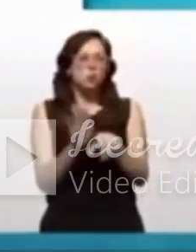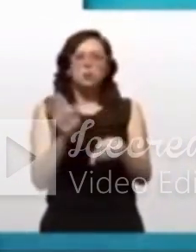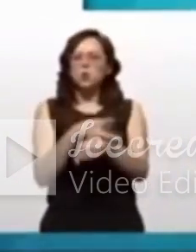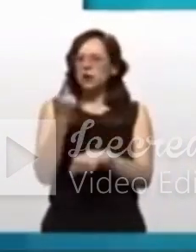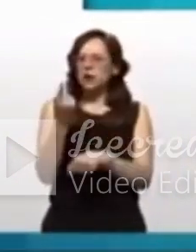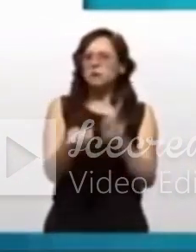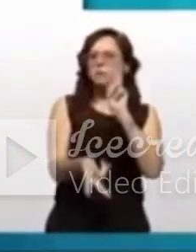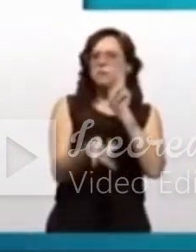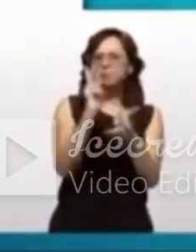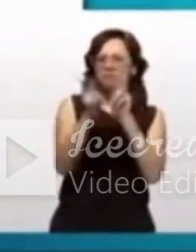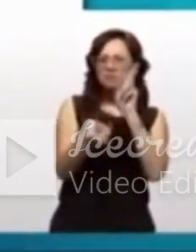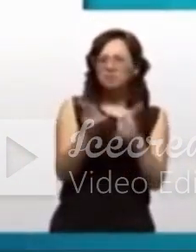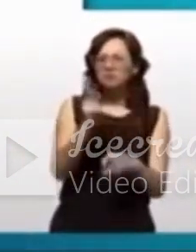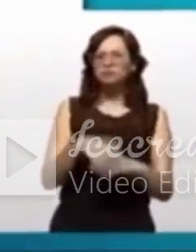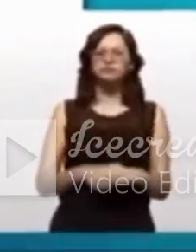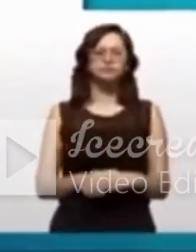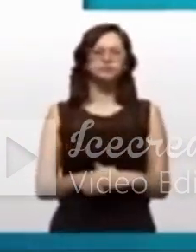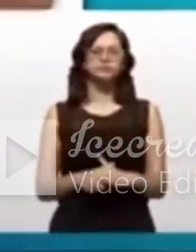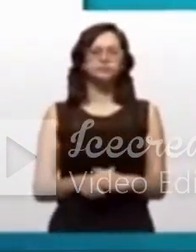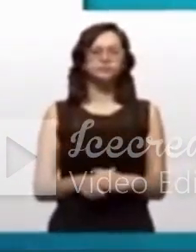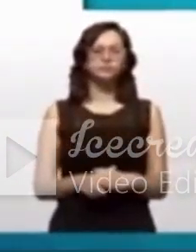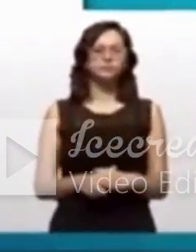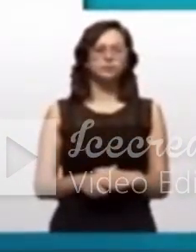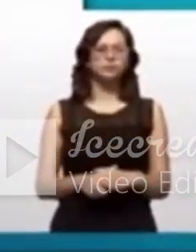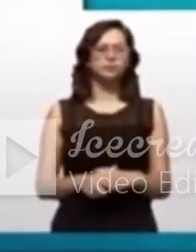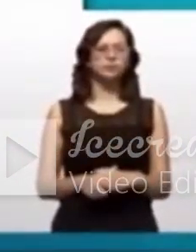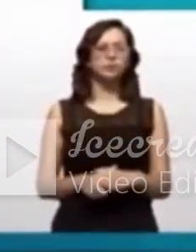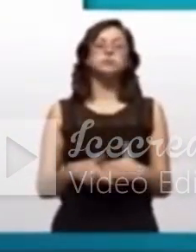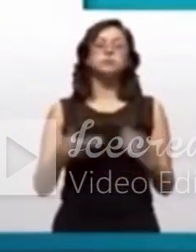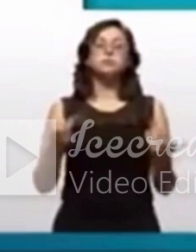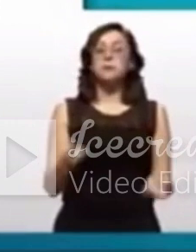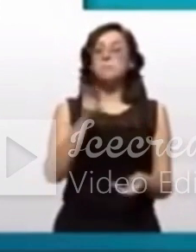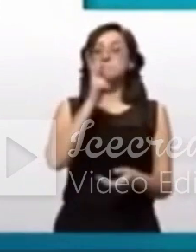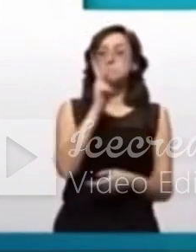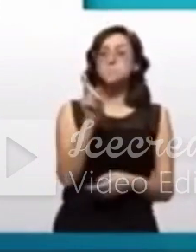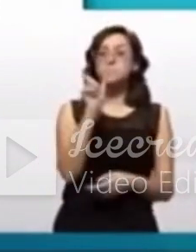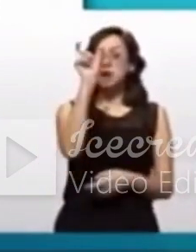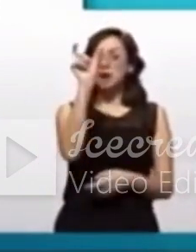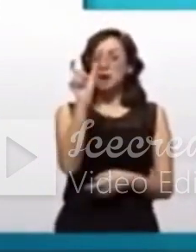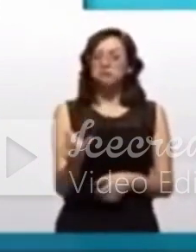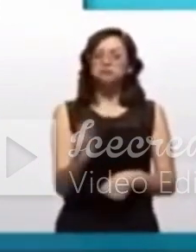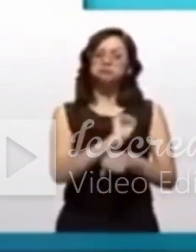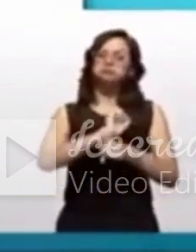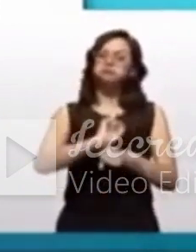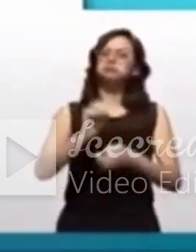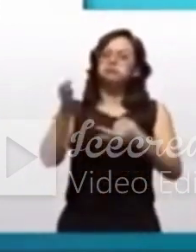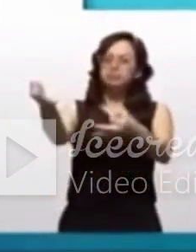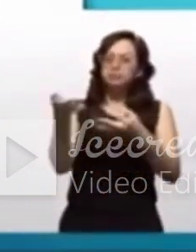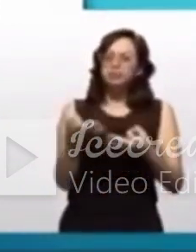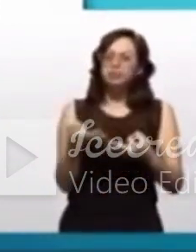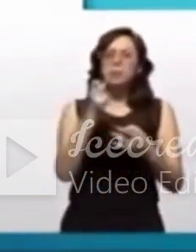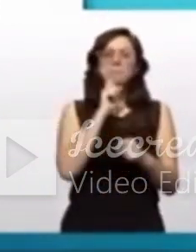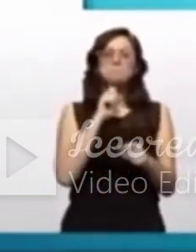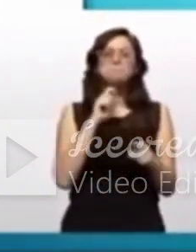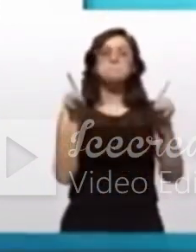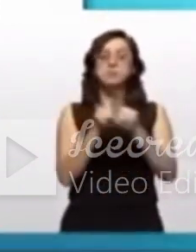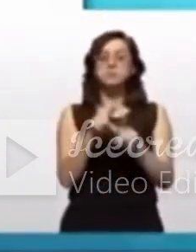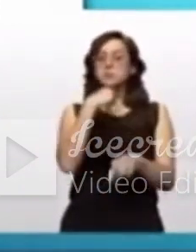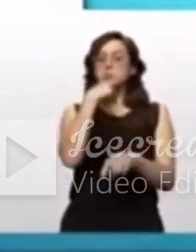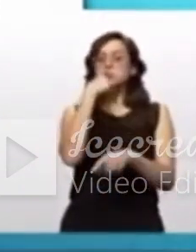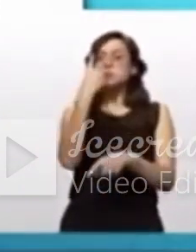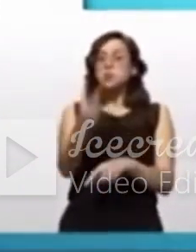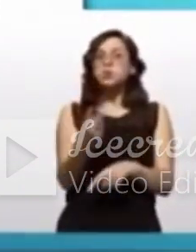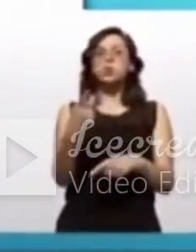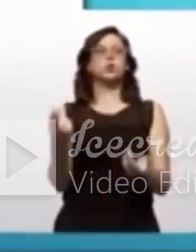encuentro. Utilizar un lenguaje atractivo para los espectadores. Prestar especial atención al tono de voz, a